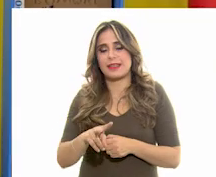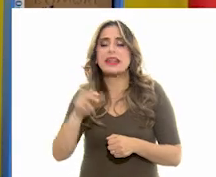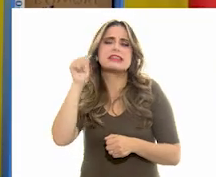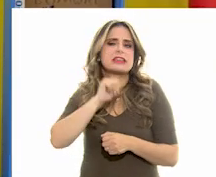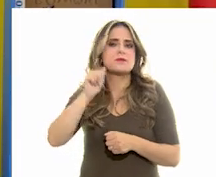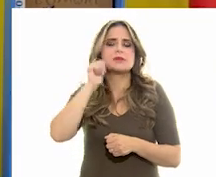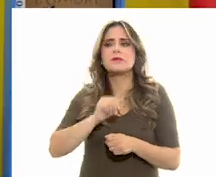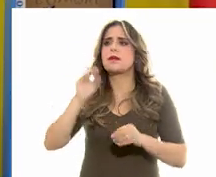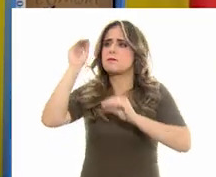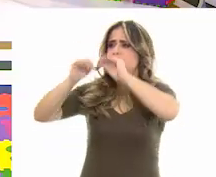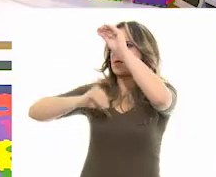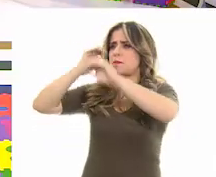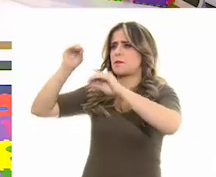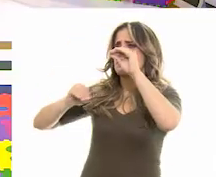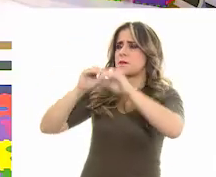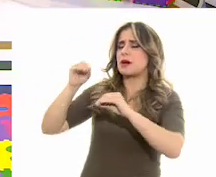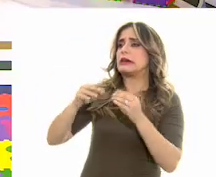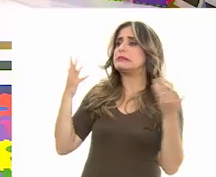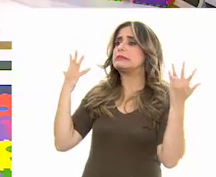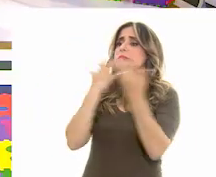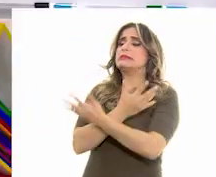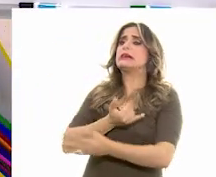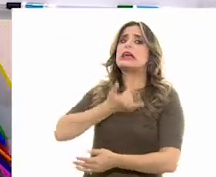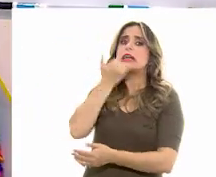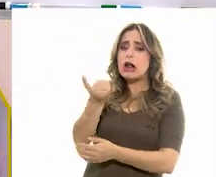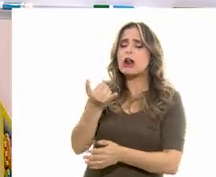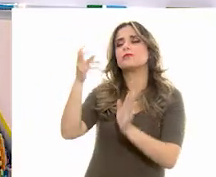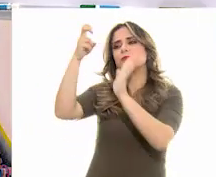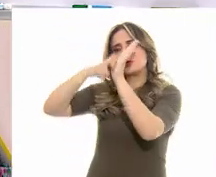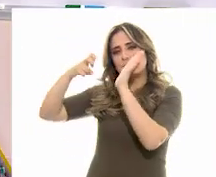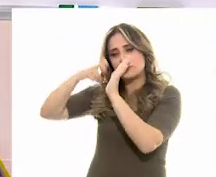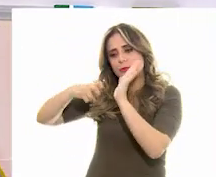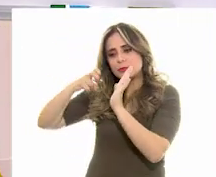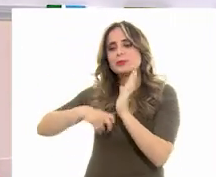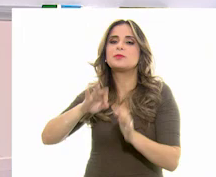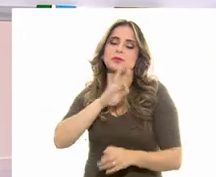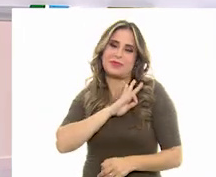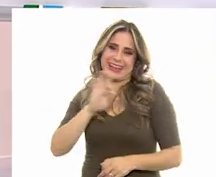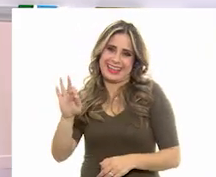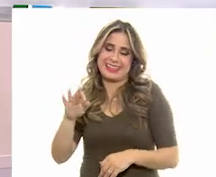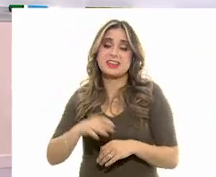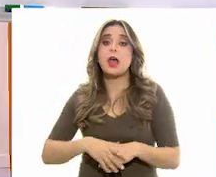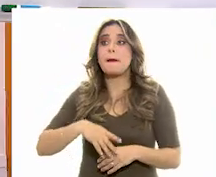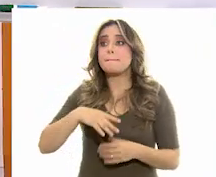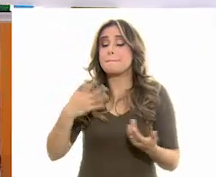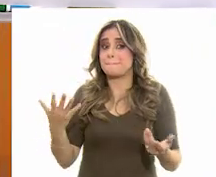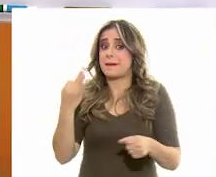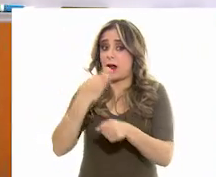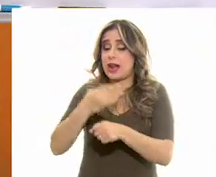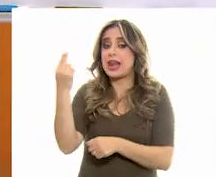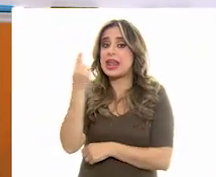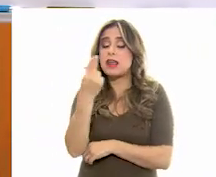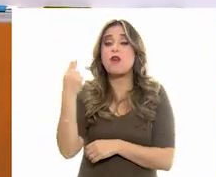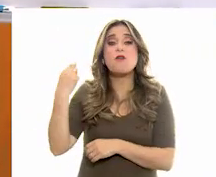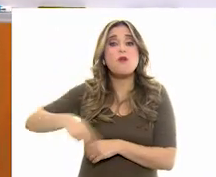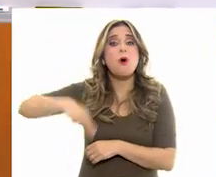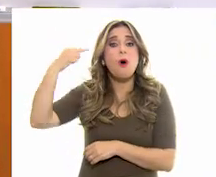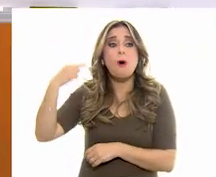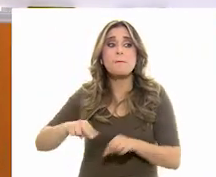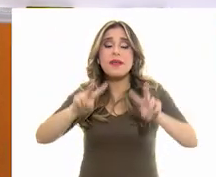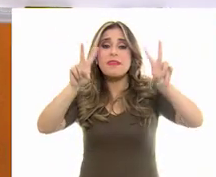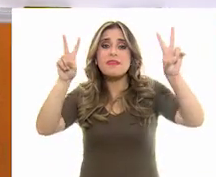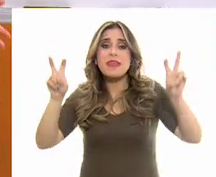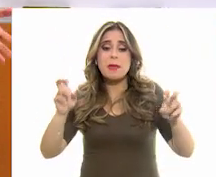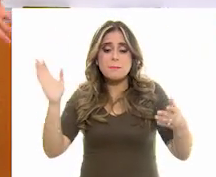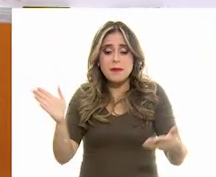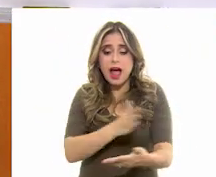niños. Así es. Muy bien. Pero para esto tenemos que tener un nombre. Y les pido a nuestros niños